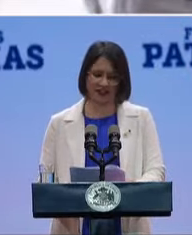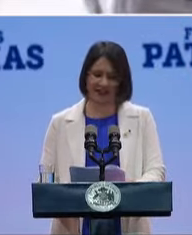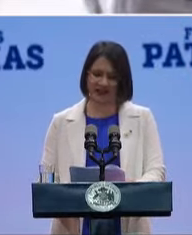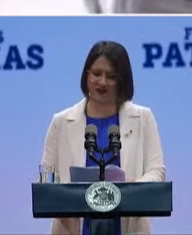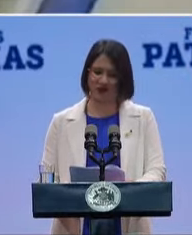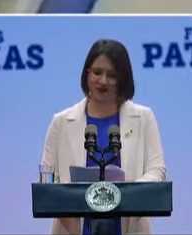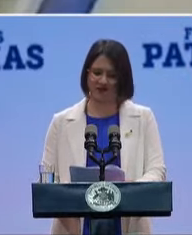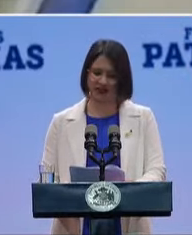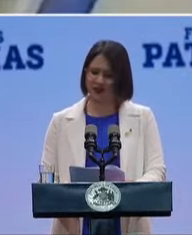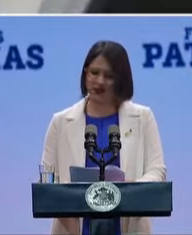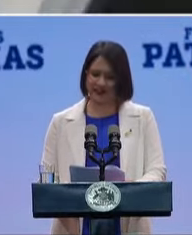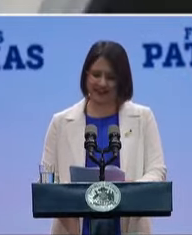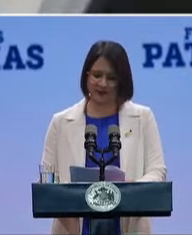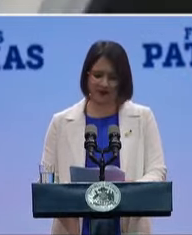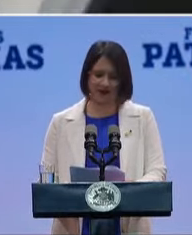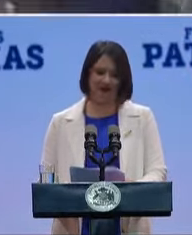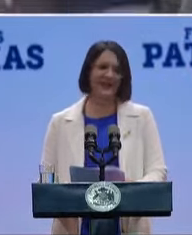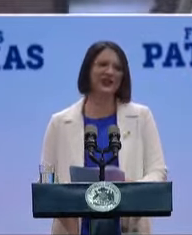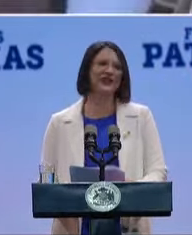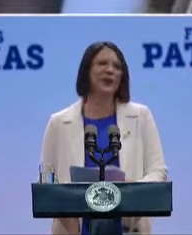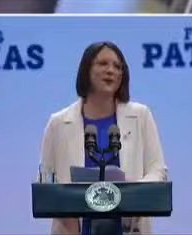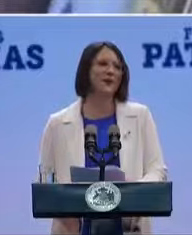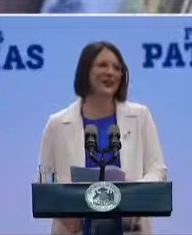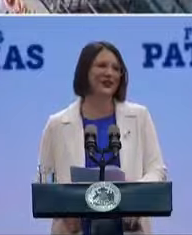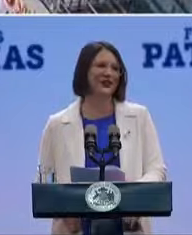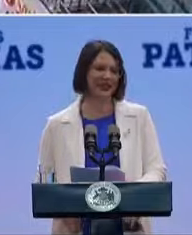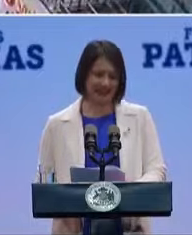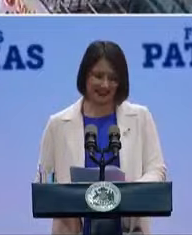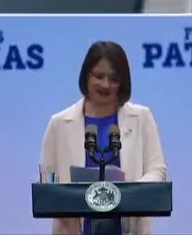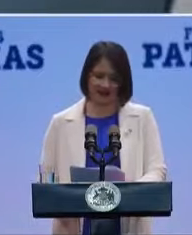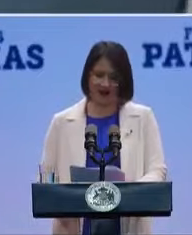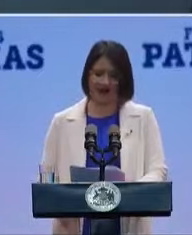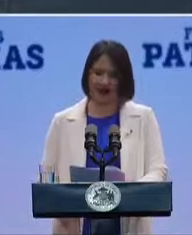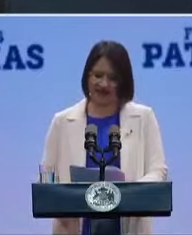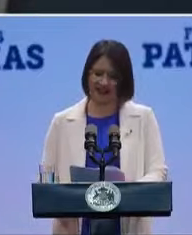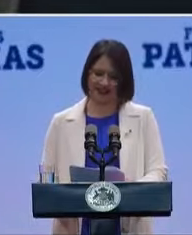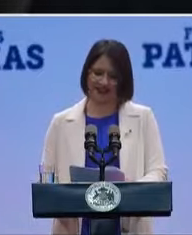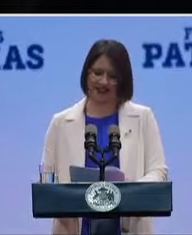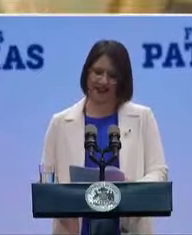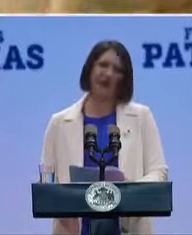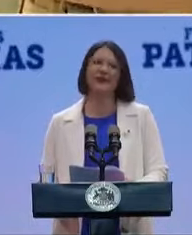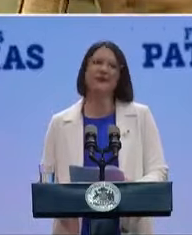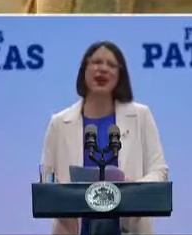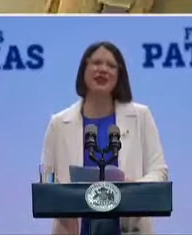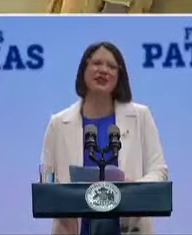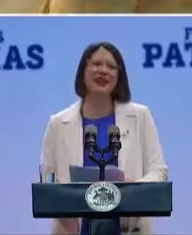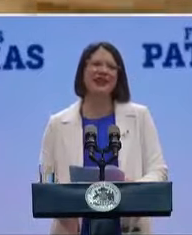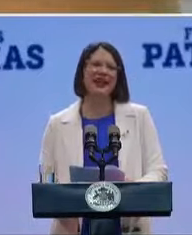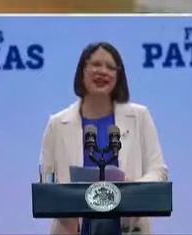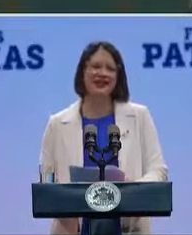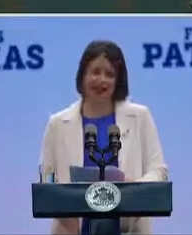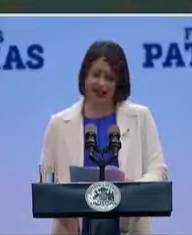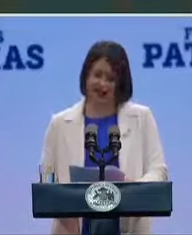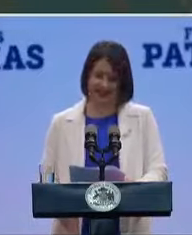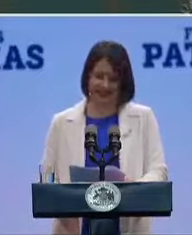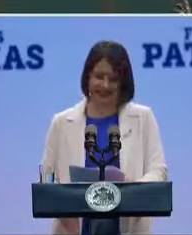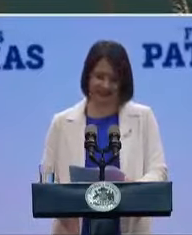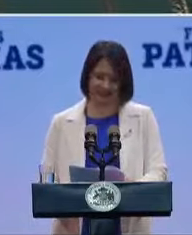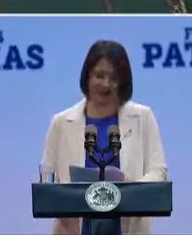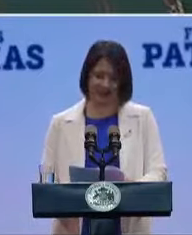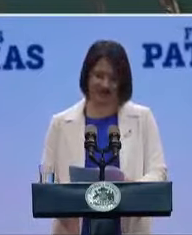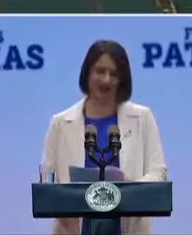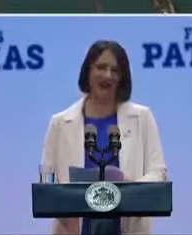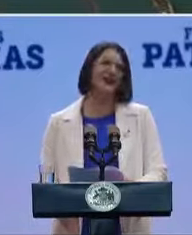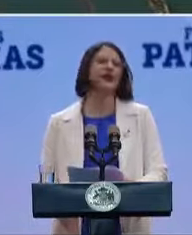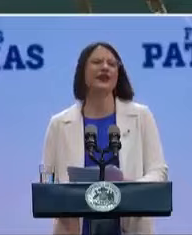11.468 millones de pesos robados. Sospechan que el botín ya fue repartido o incluso que esté en el extranjero. Se está investigando